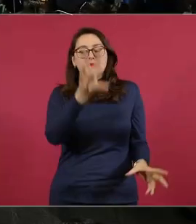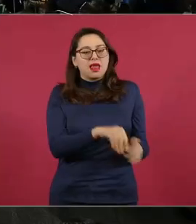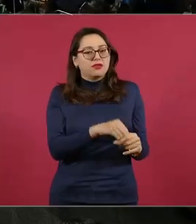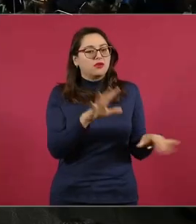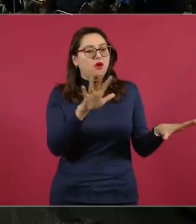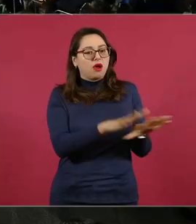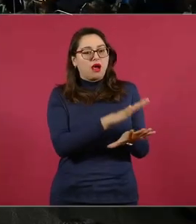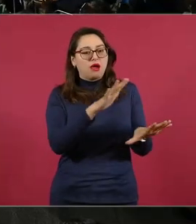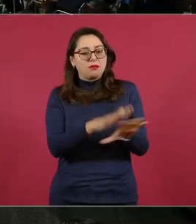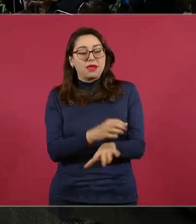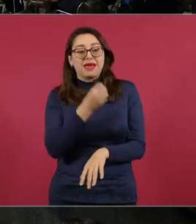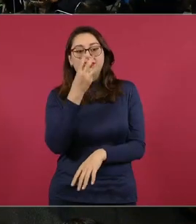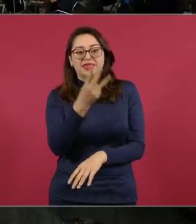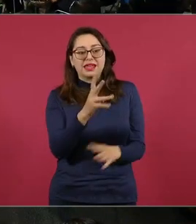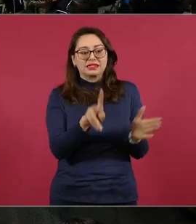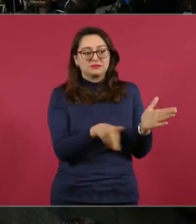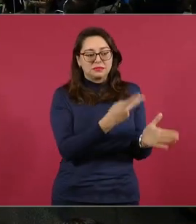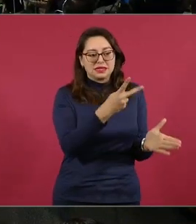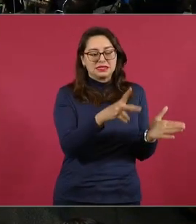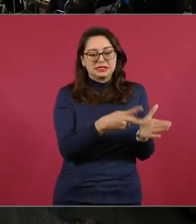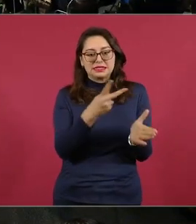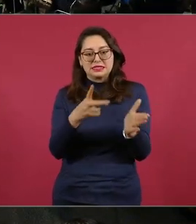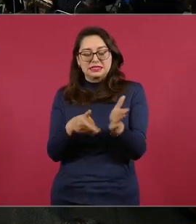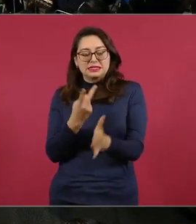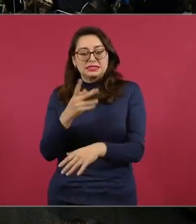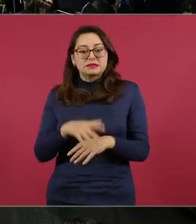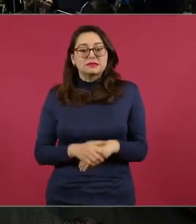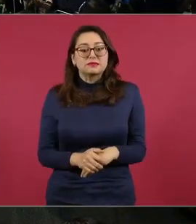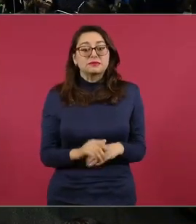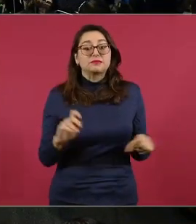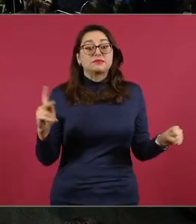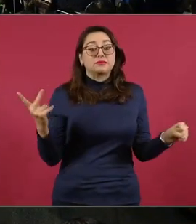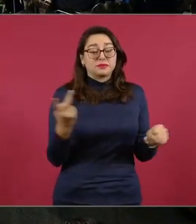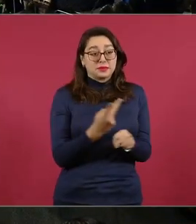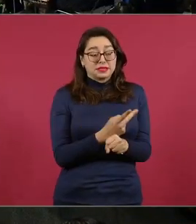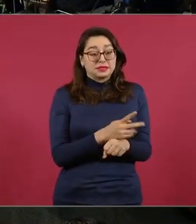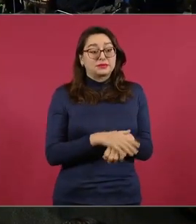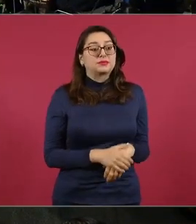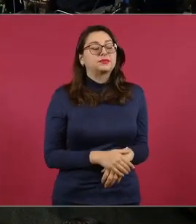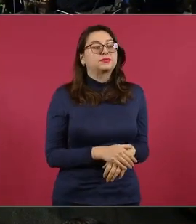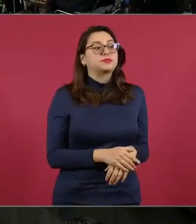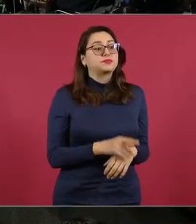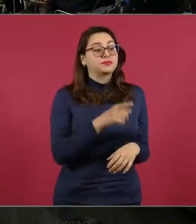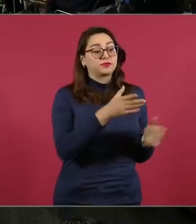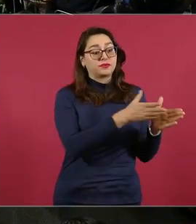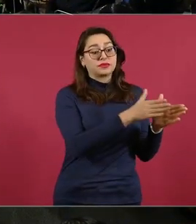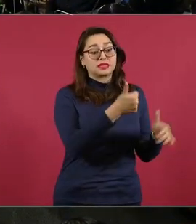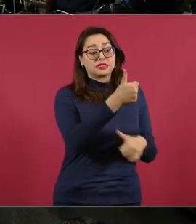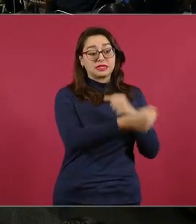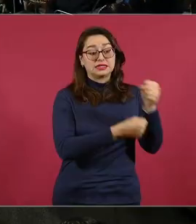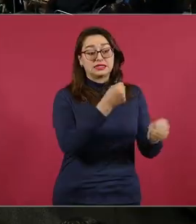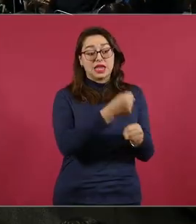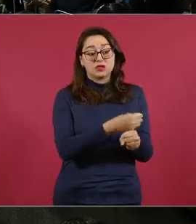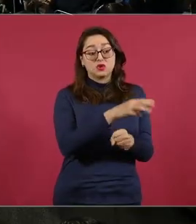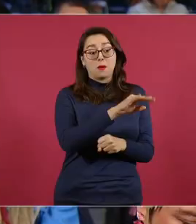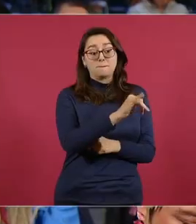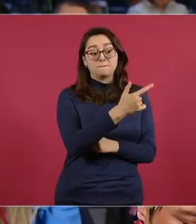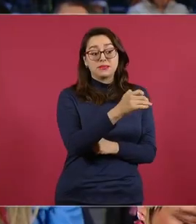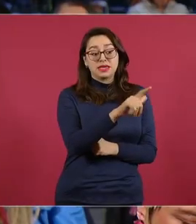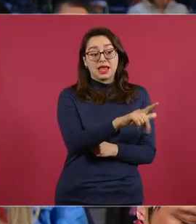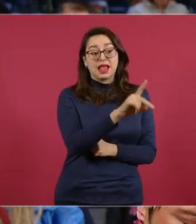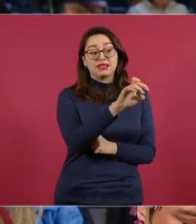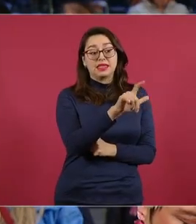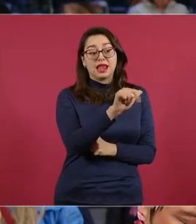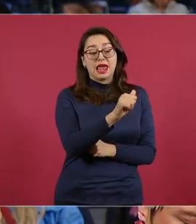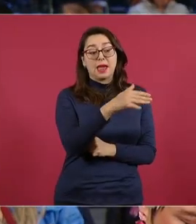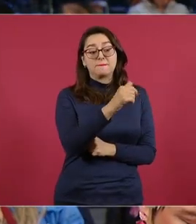a intentar ser muy breve con las reformas constitucionales que se dieron. En el sexenio de Miguel de la Madrid aumentaron el número de